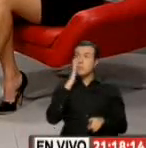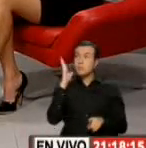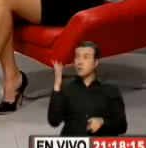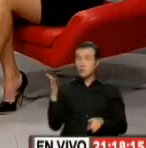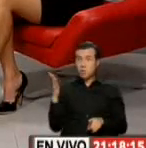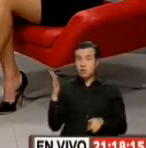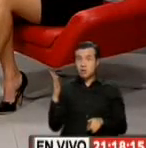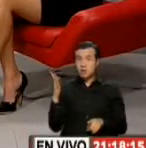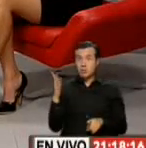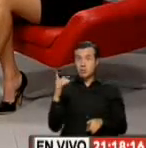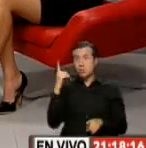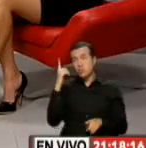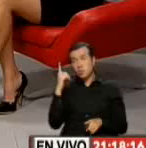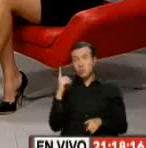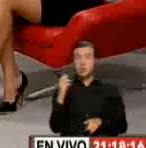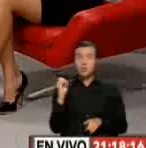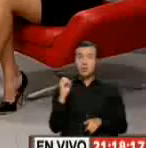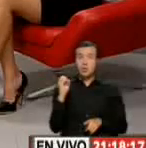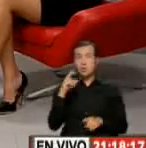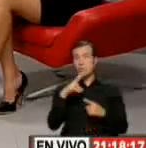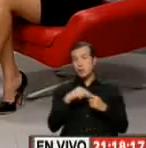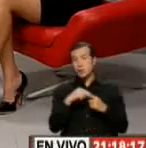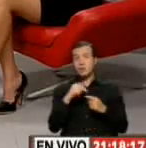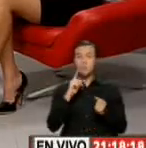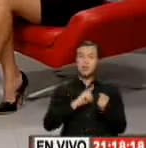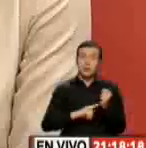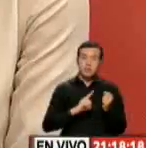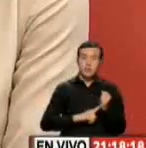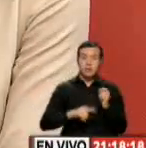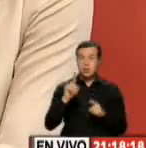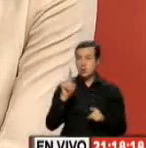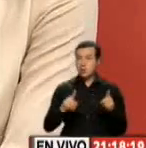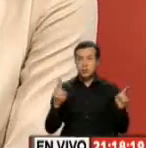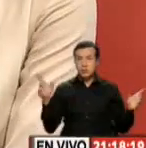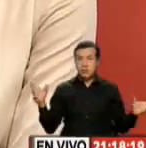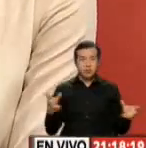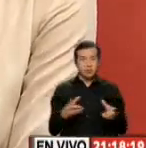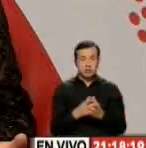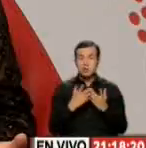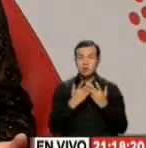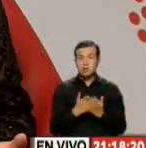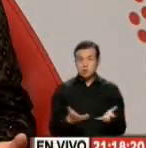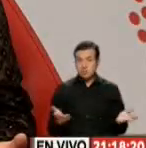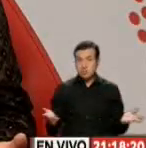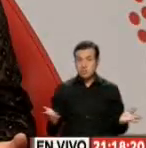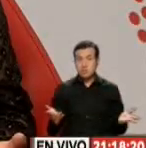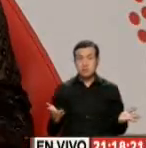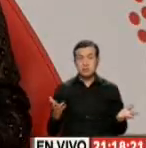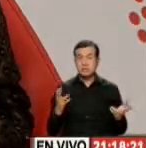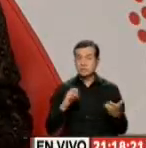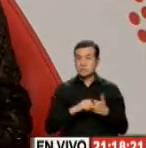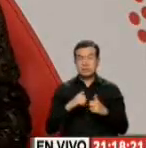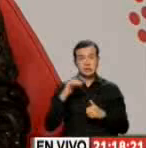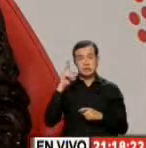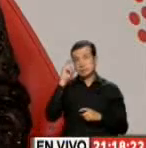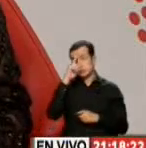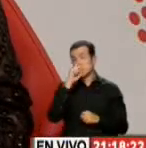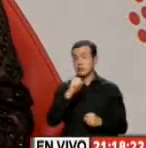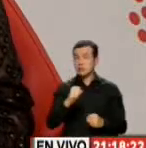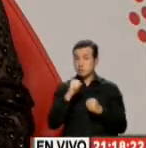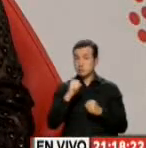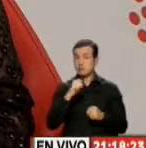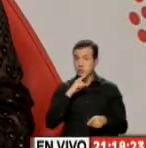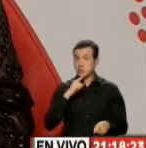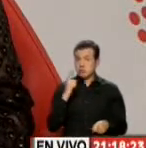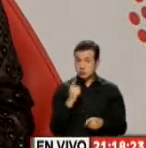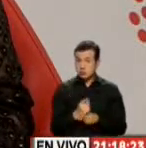vienen con uno de ellos, exactamente, o con algún primo, hermano, exacto, a tratar de reunificarse. Y probablemente es el drama más profundo que tenemos,